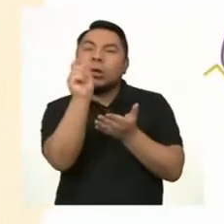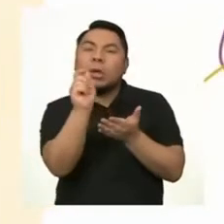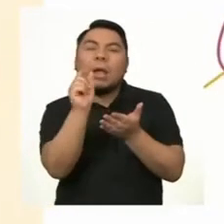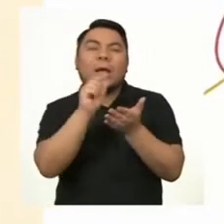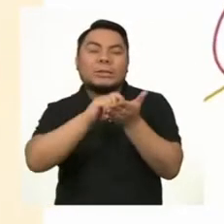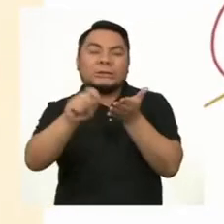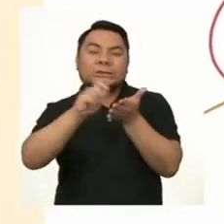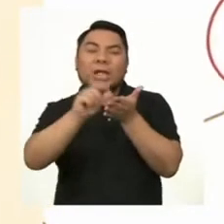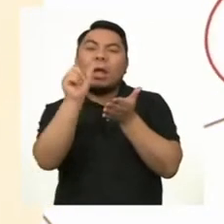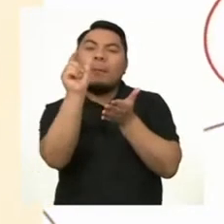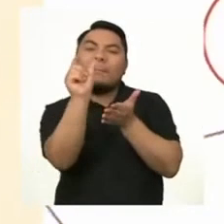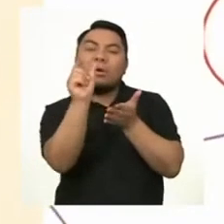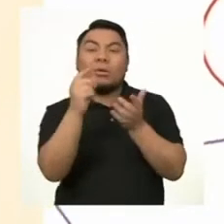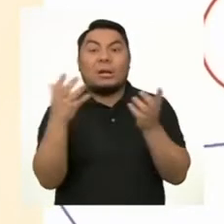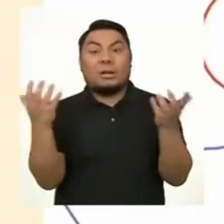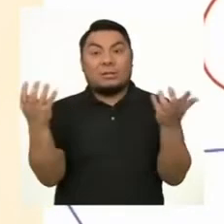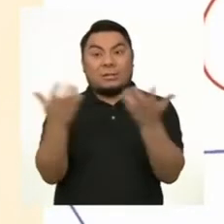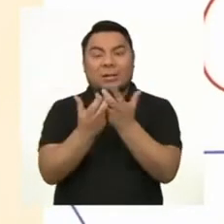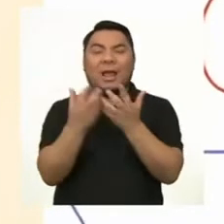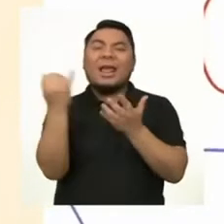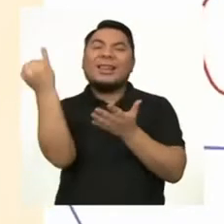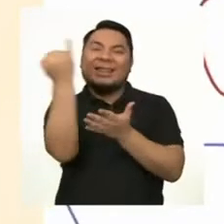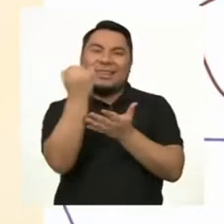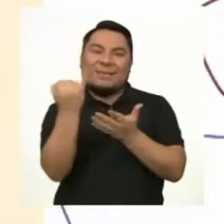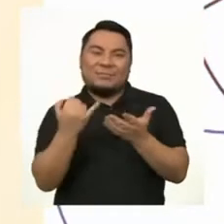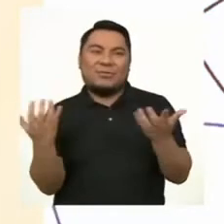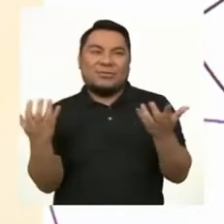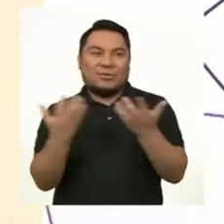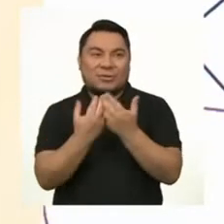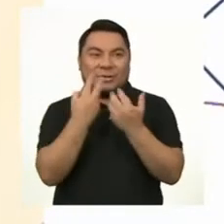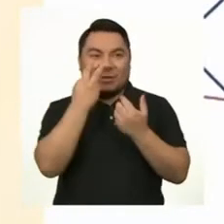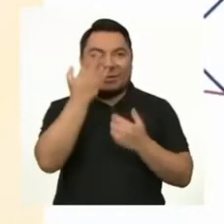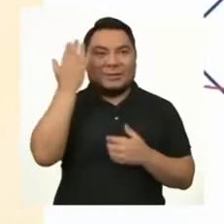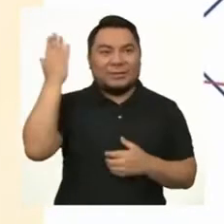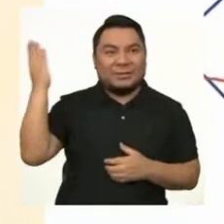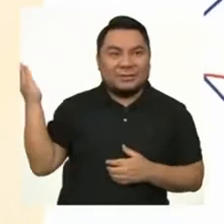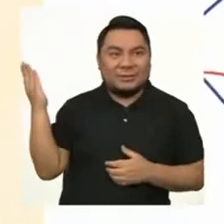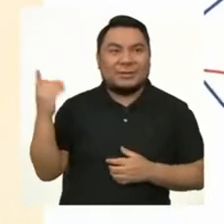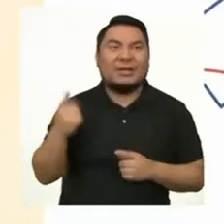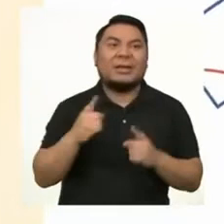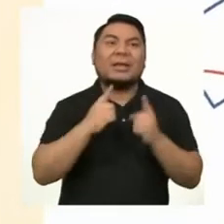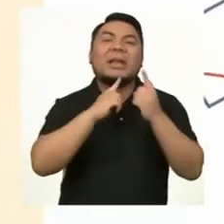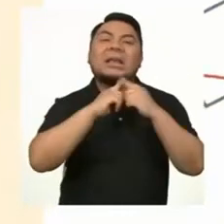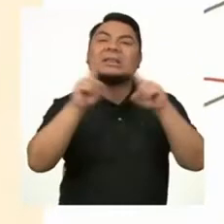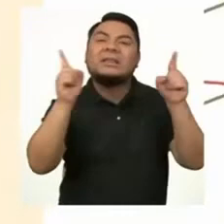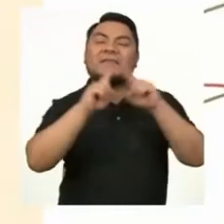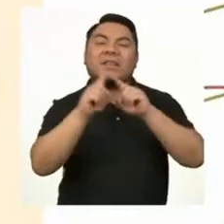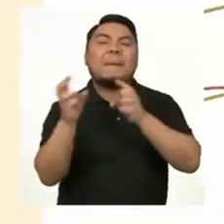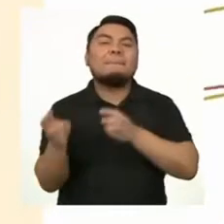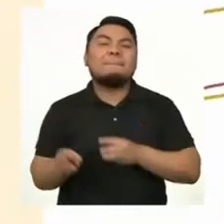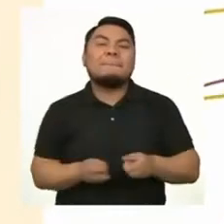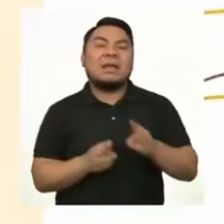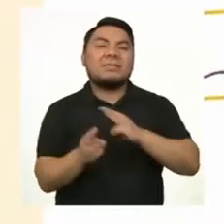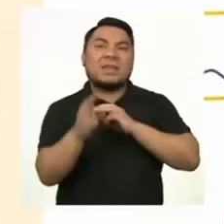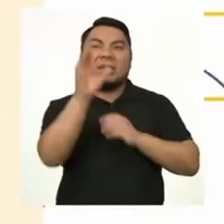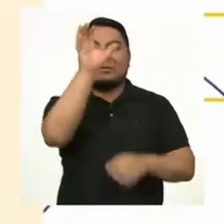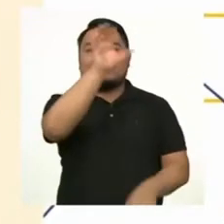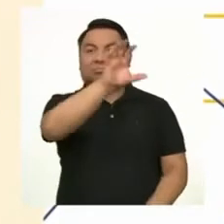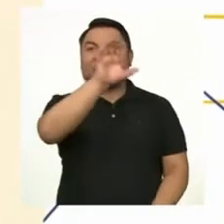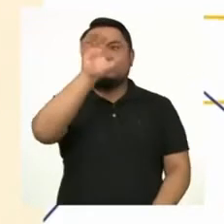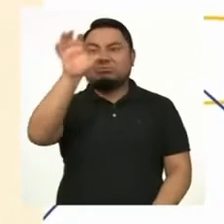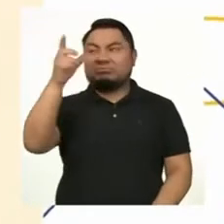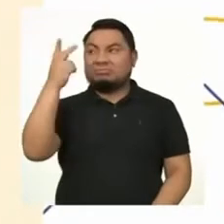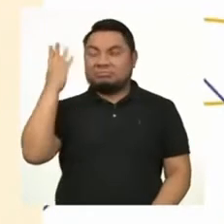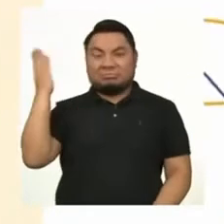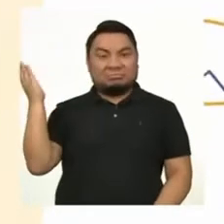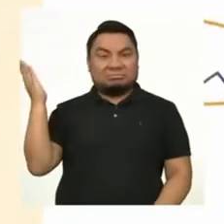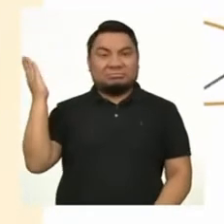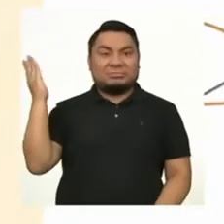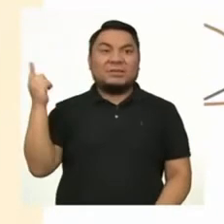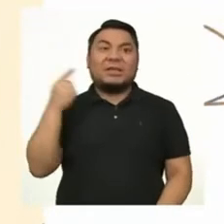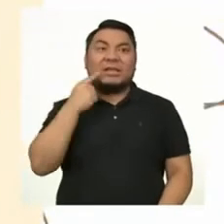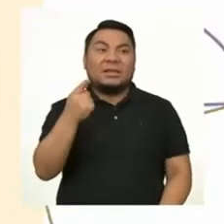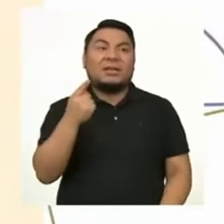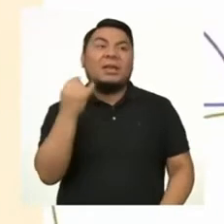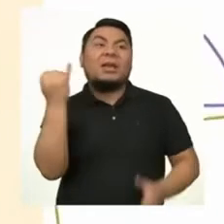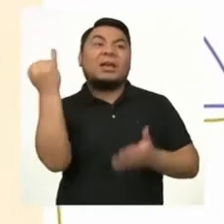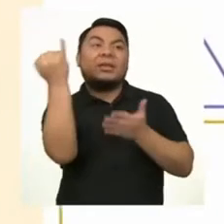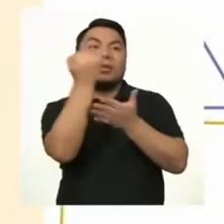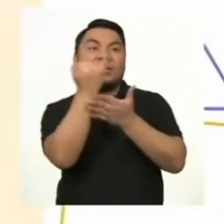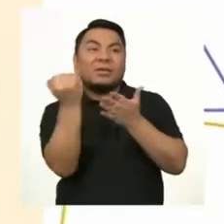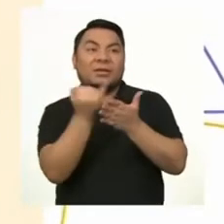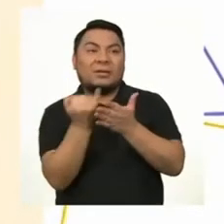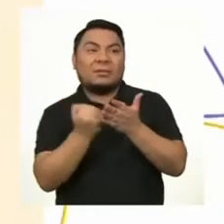Como vemos ahora en pantalla, el cuerpo de una infografía utiliza diversos recursos visuales, como en este caso que emplea